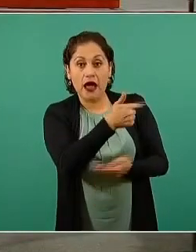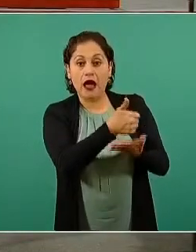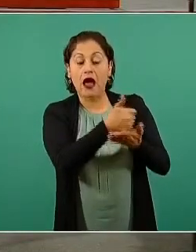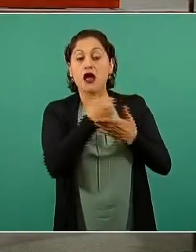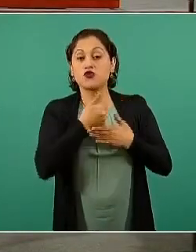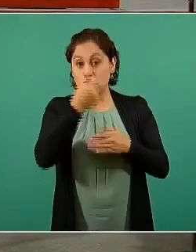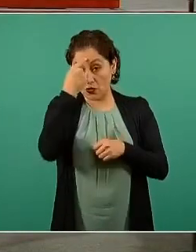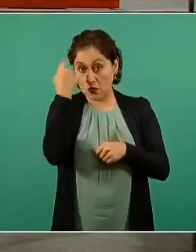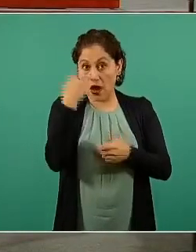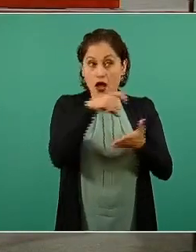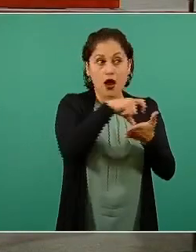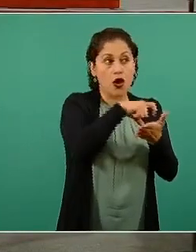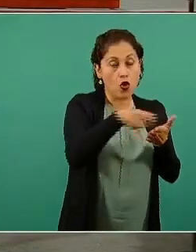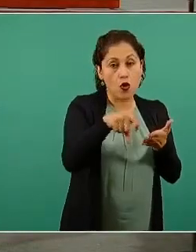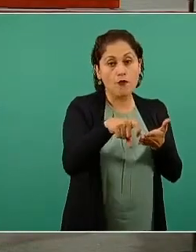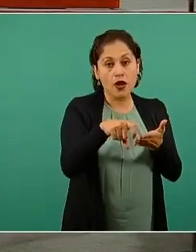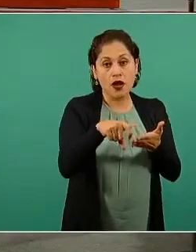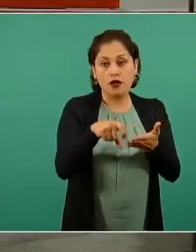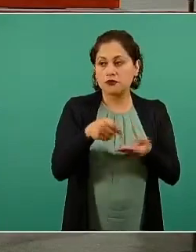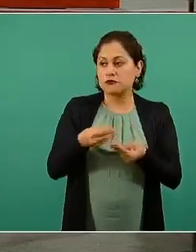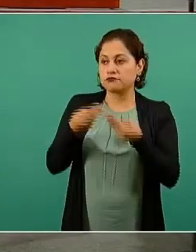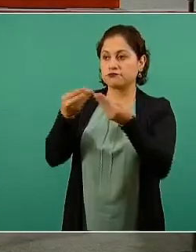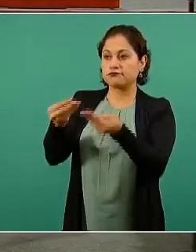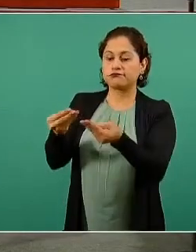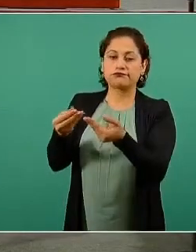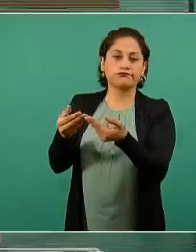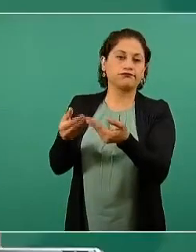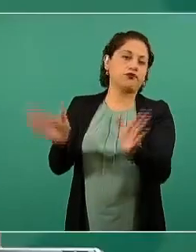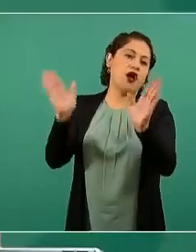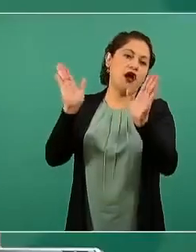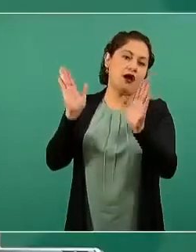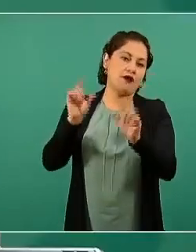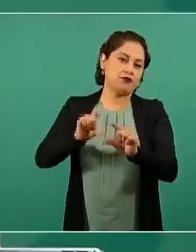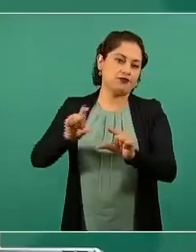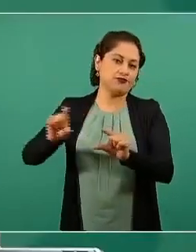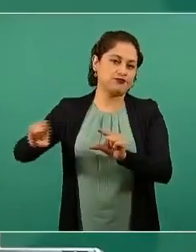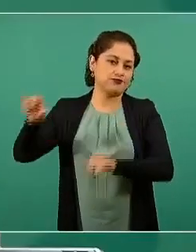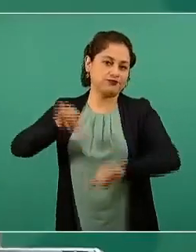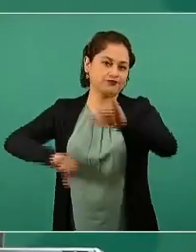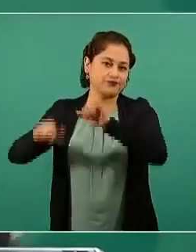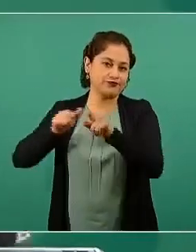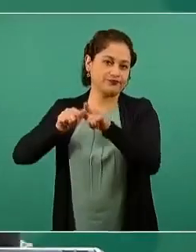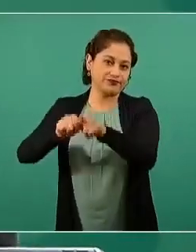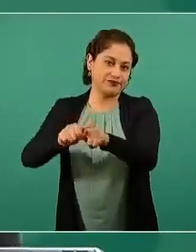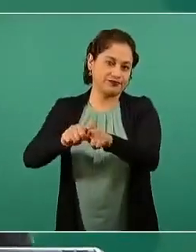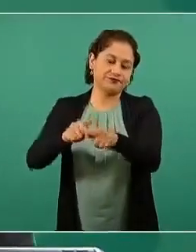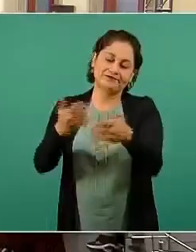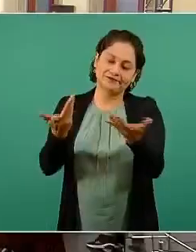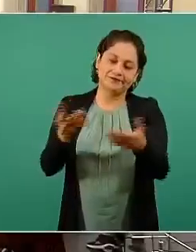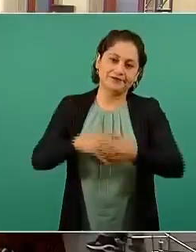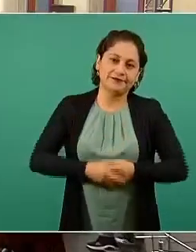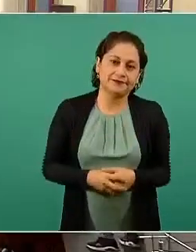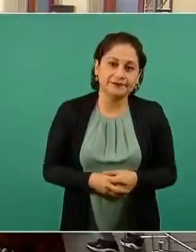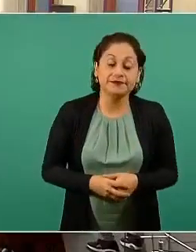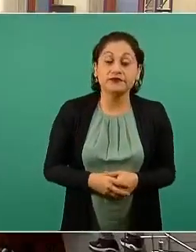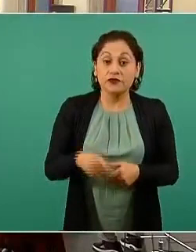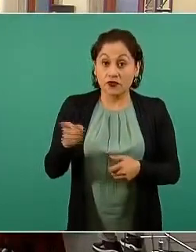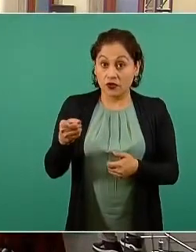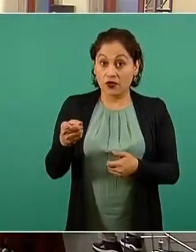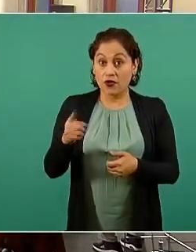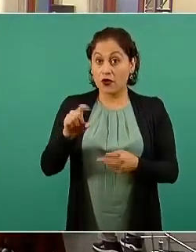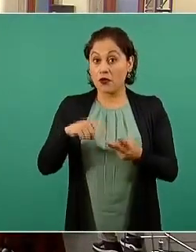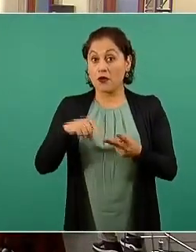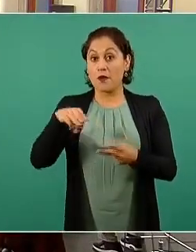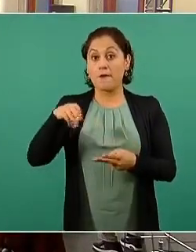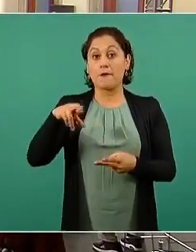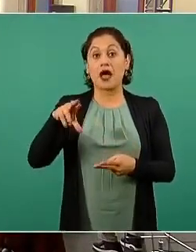filtros necesarios, se destrabó la producción y se logró avanzar en el proyecto. Por favor, Juan Hernández. Marco Antonio Olvera,